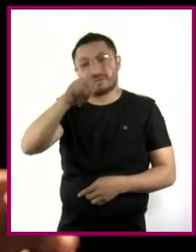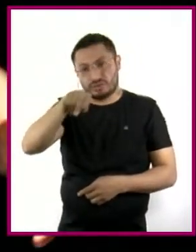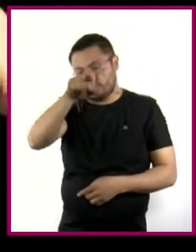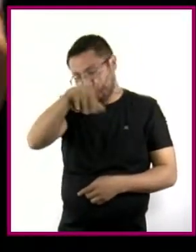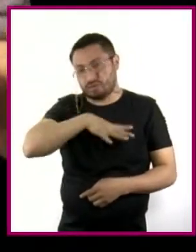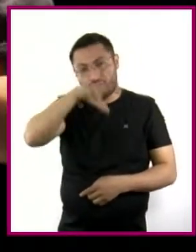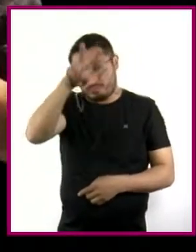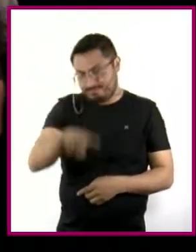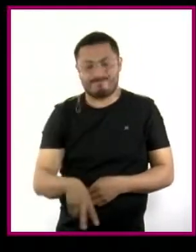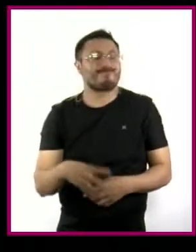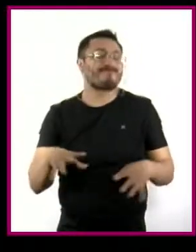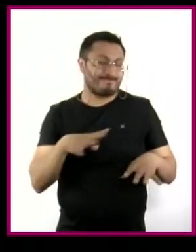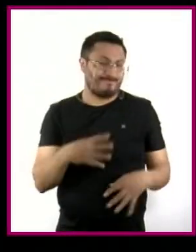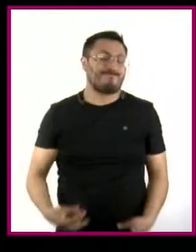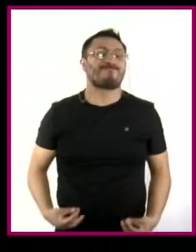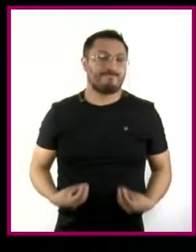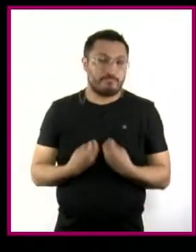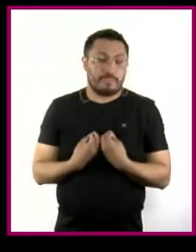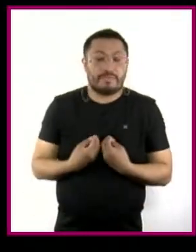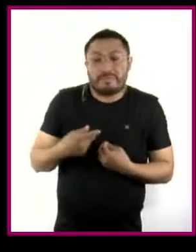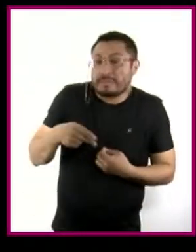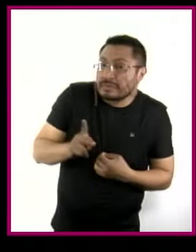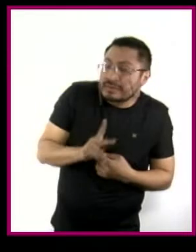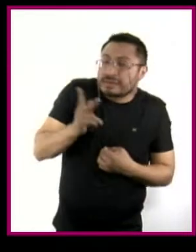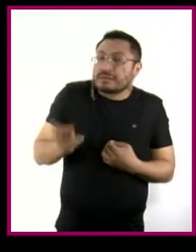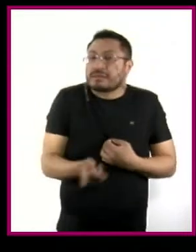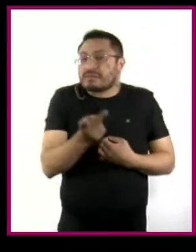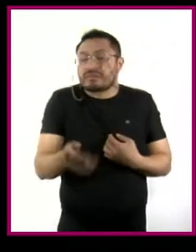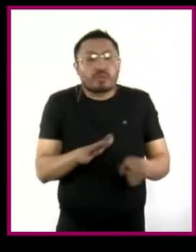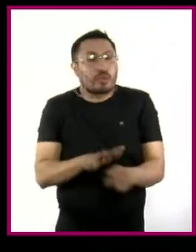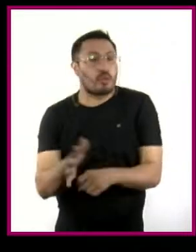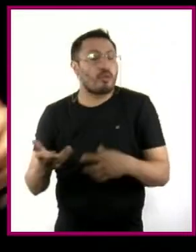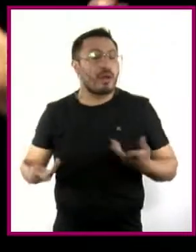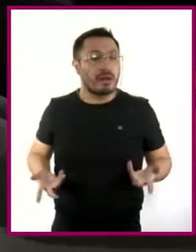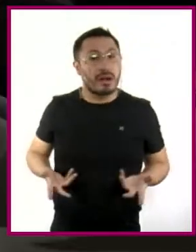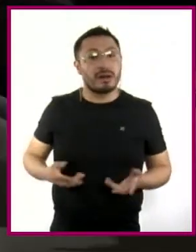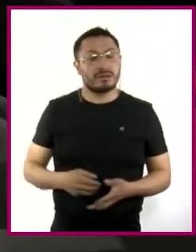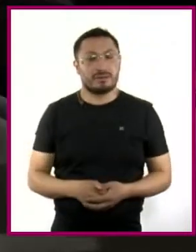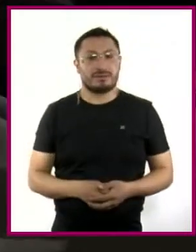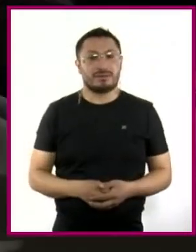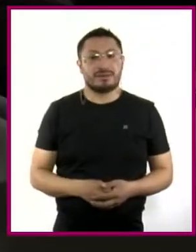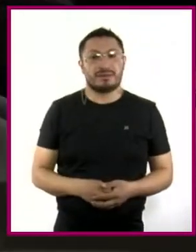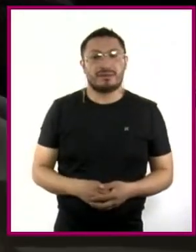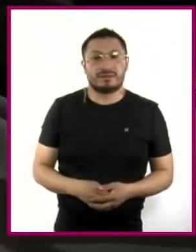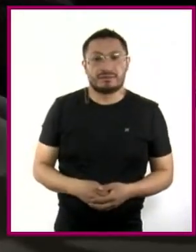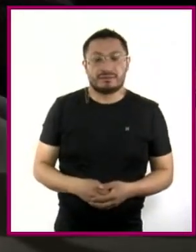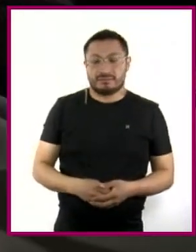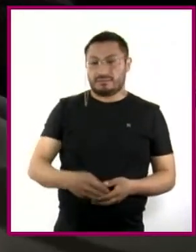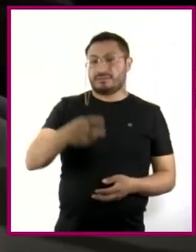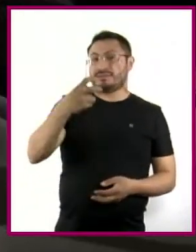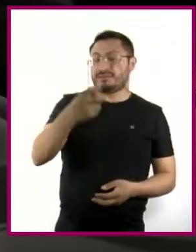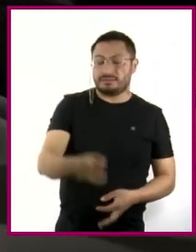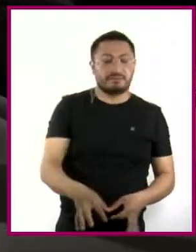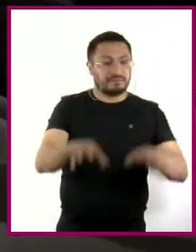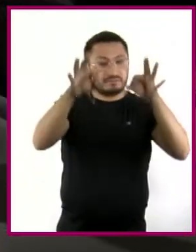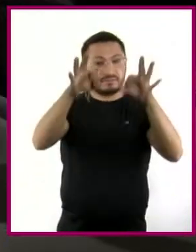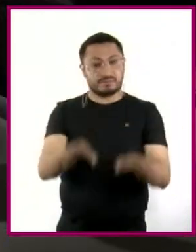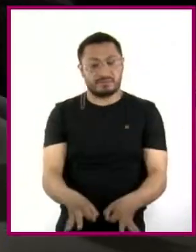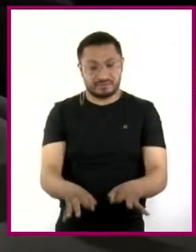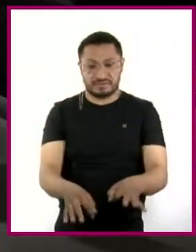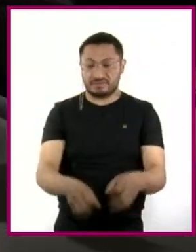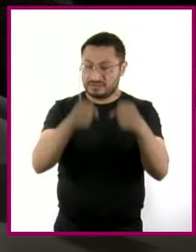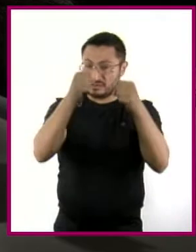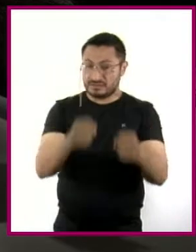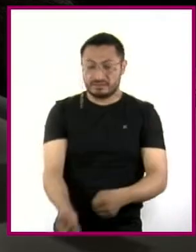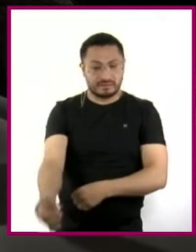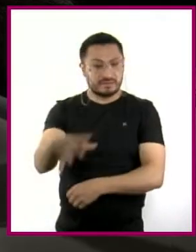existes. La pregunta que surge entonces es la siguiente. ¿Es suficiente la certeza